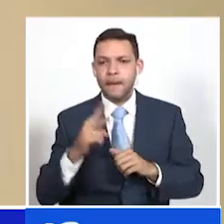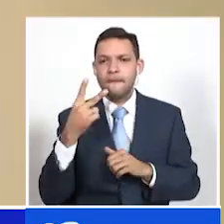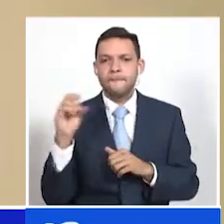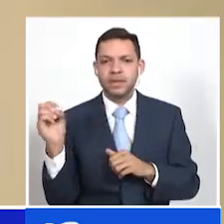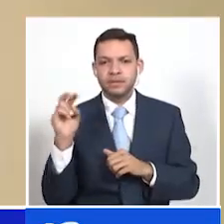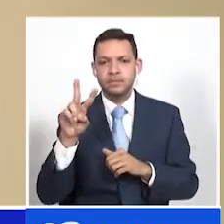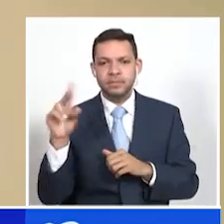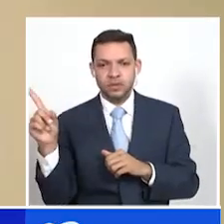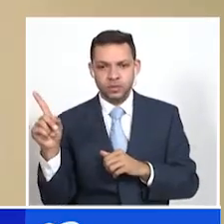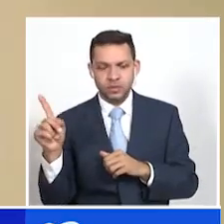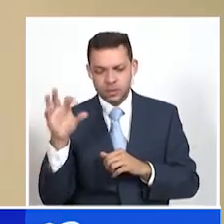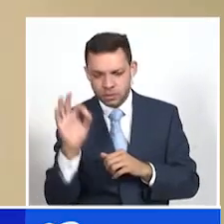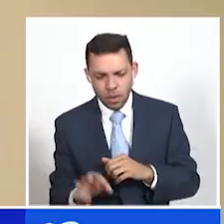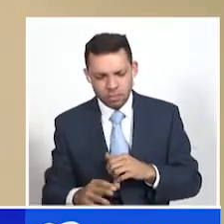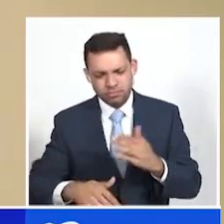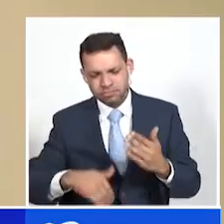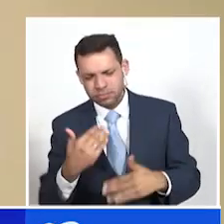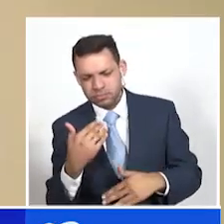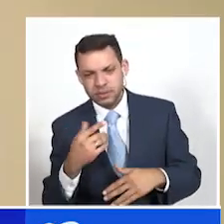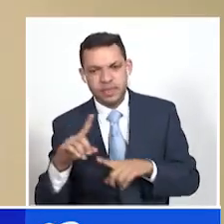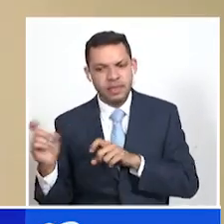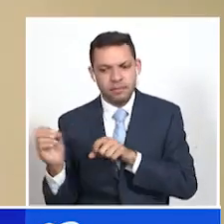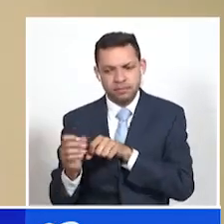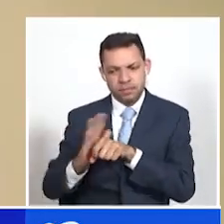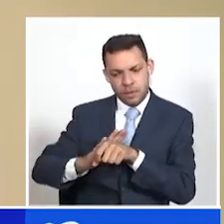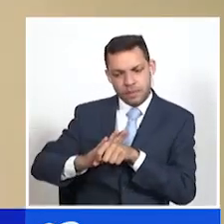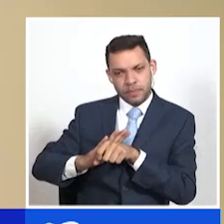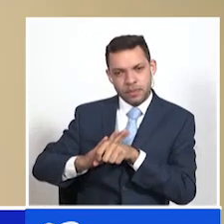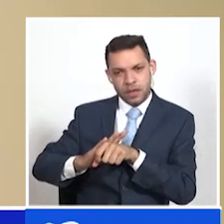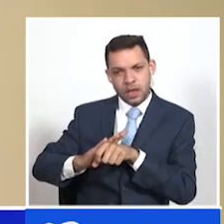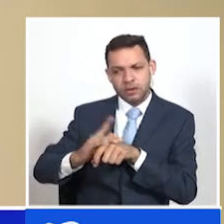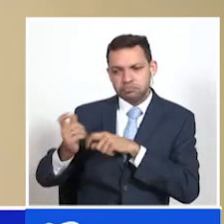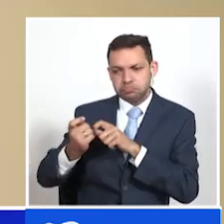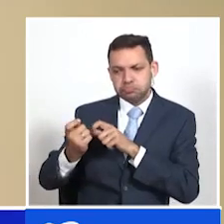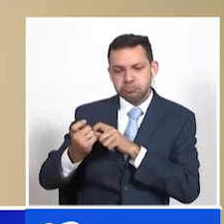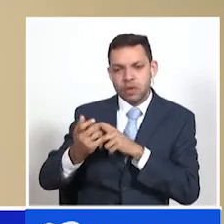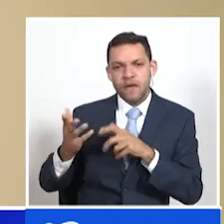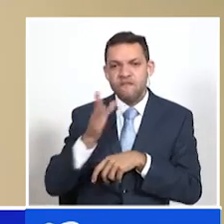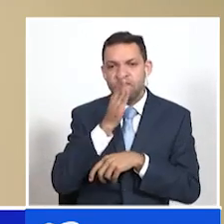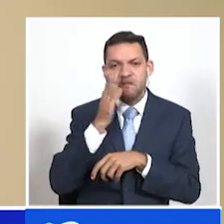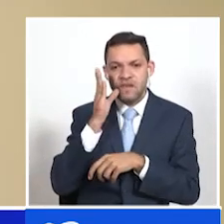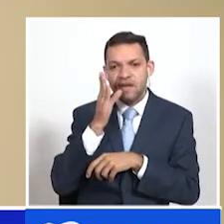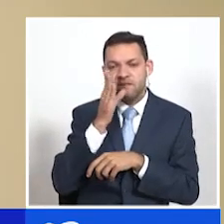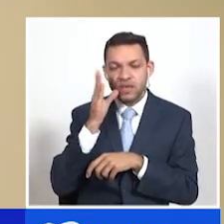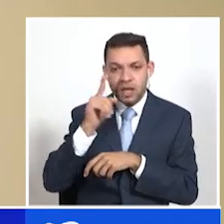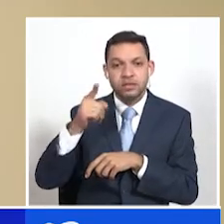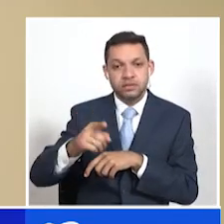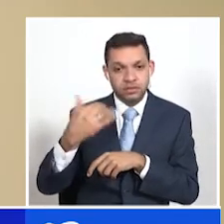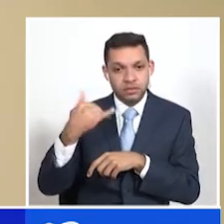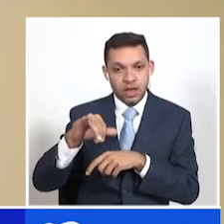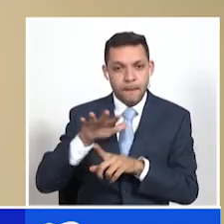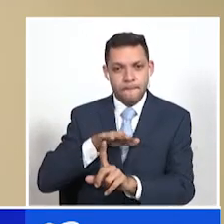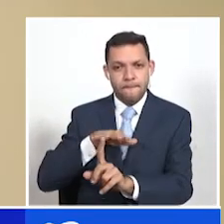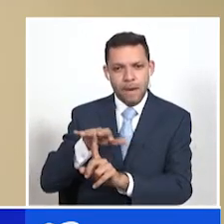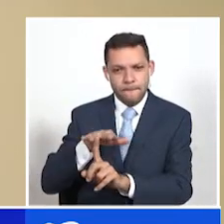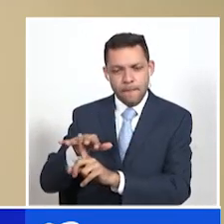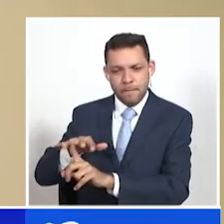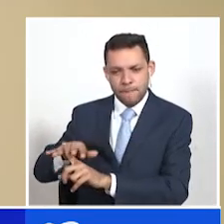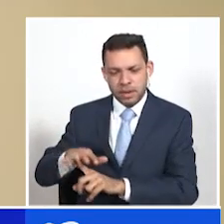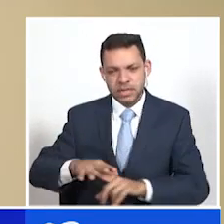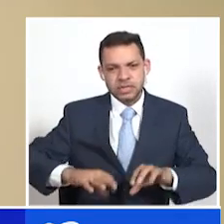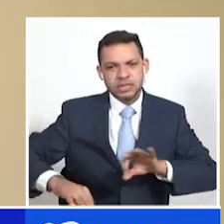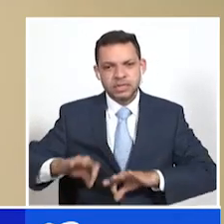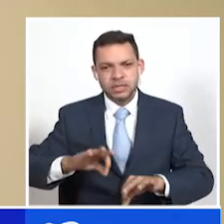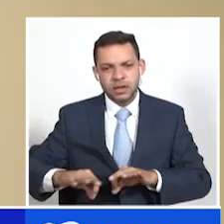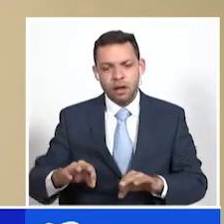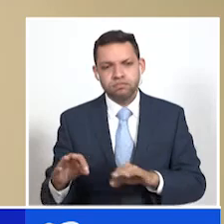arranca con un COVID mucho más cercano a las zonas cafeteras, lo que hace pues que